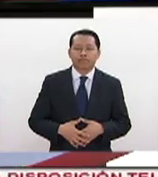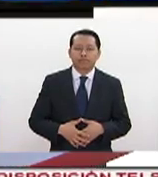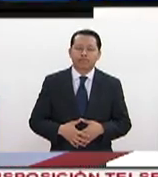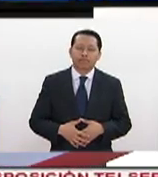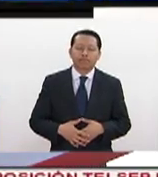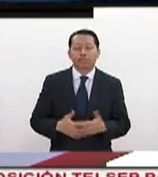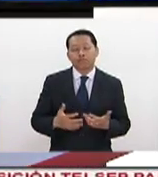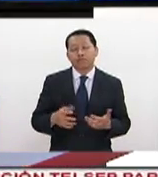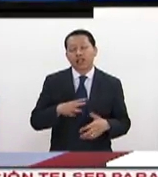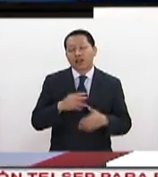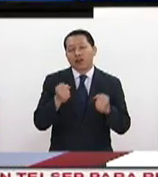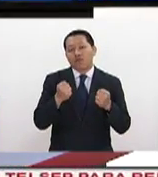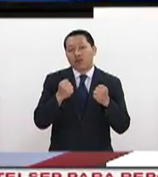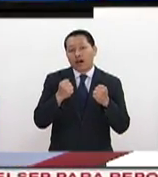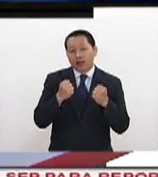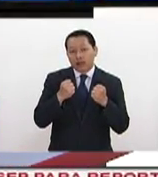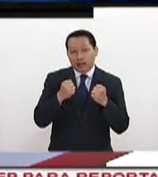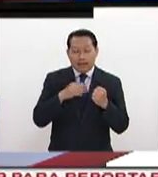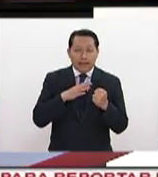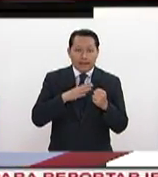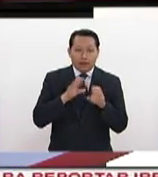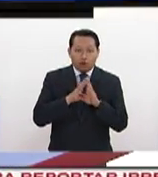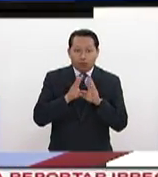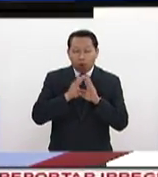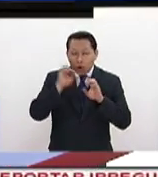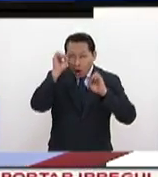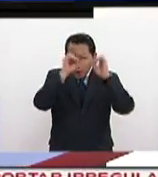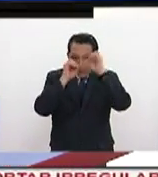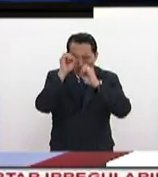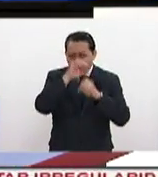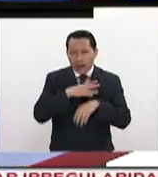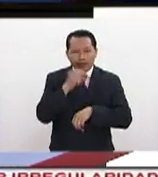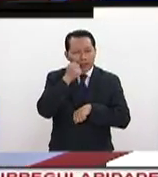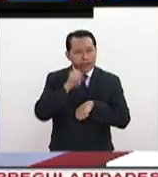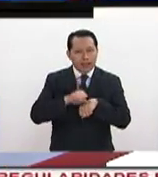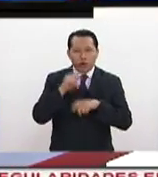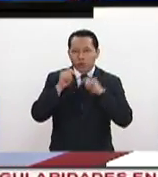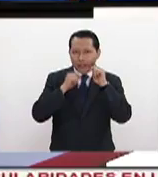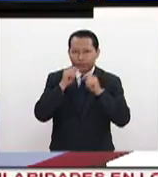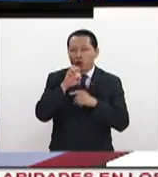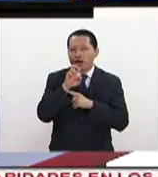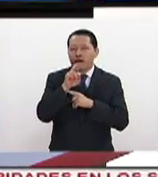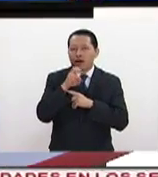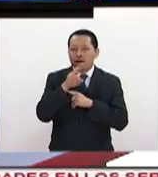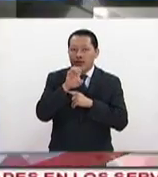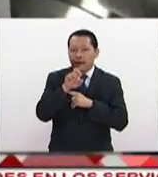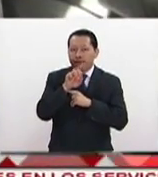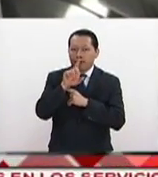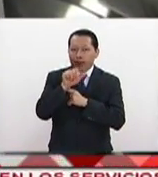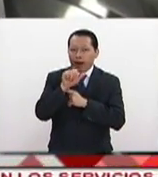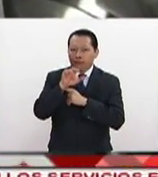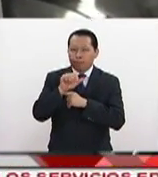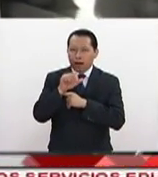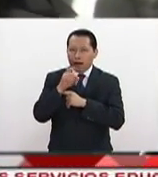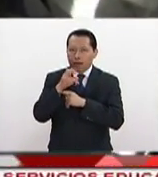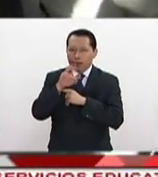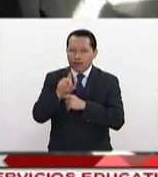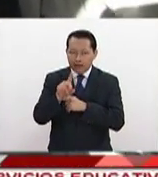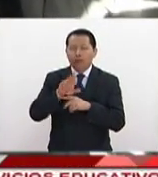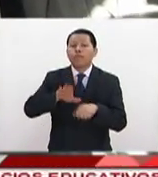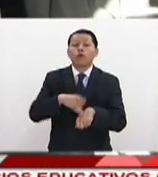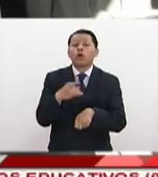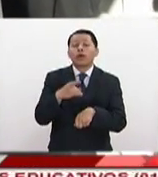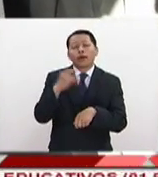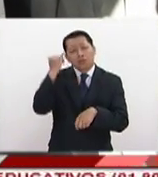Y bueno, mucho debate generó estas opiniones del secretario de Turismo, Enrique de la Madrid, en la opinión pública. Surgió ya